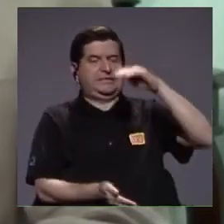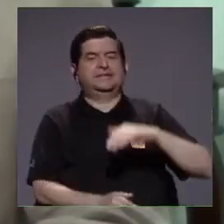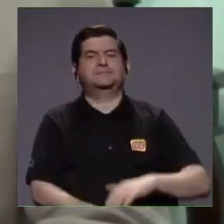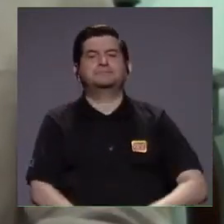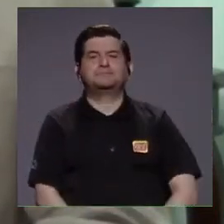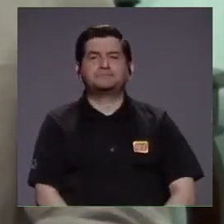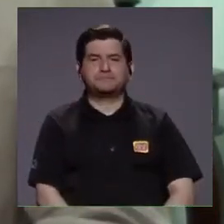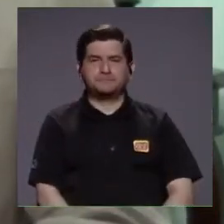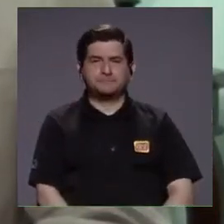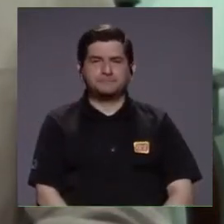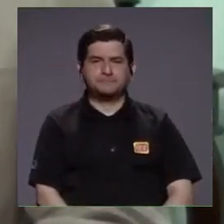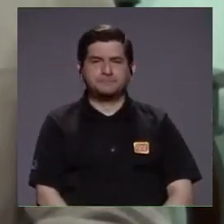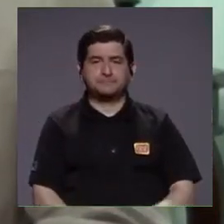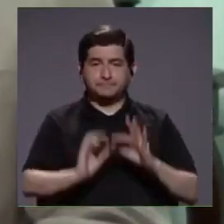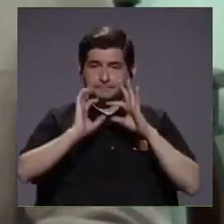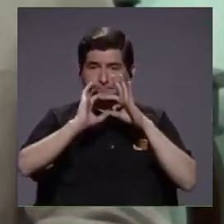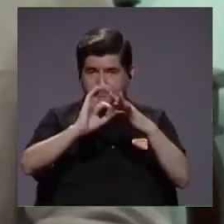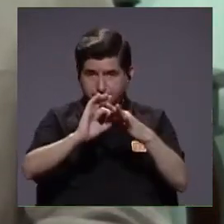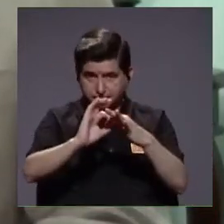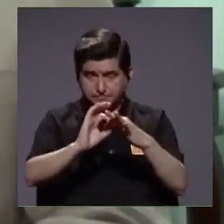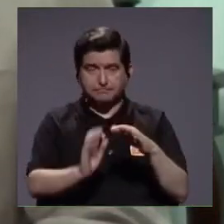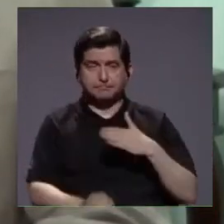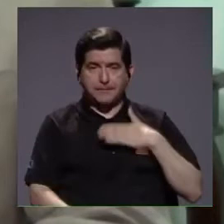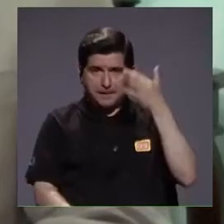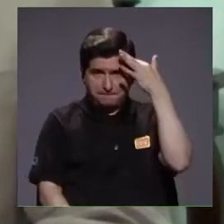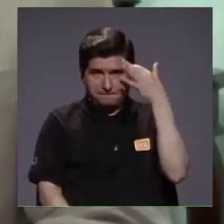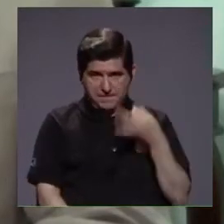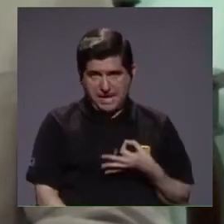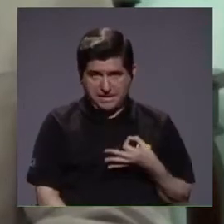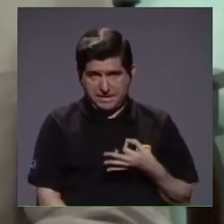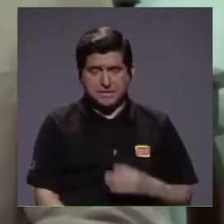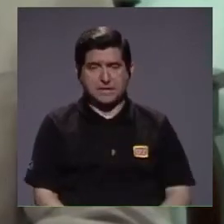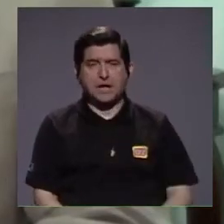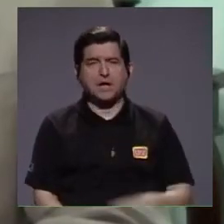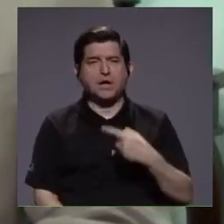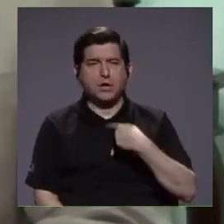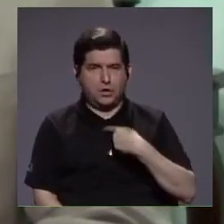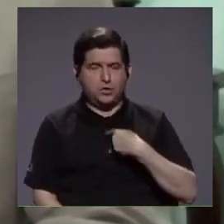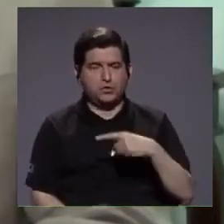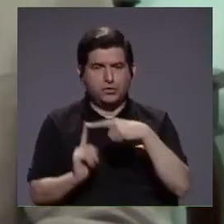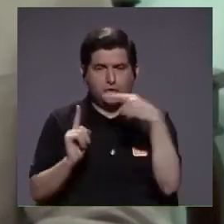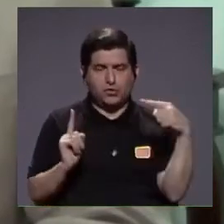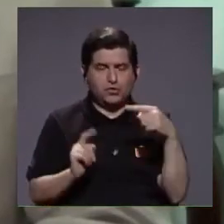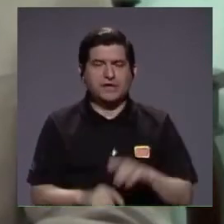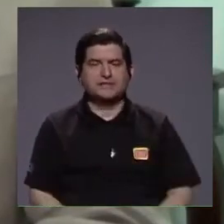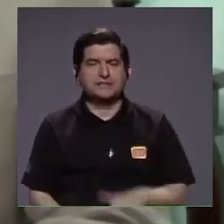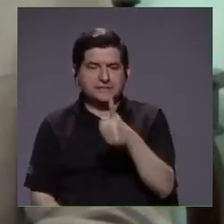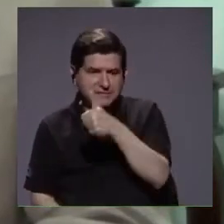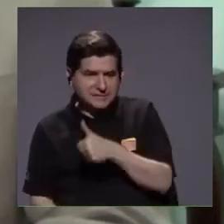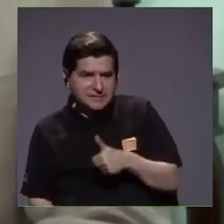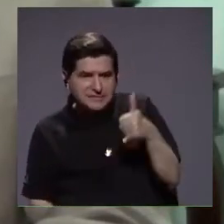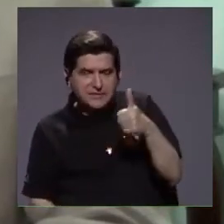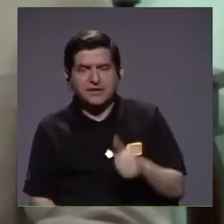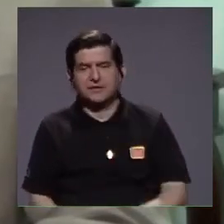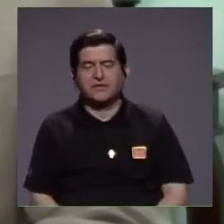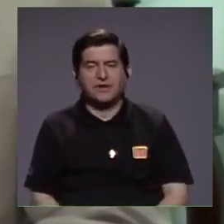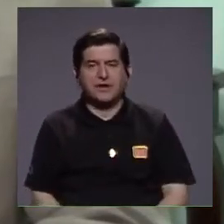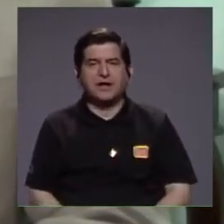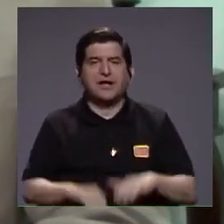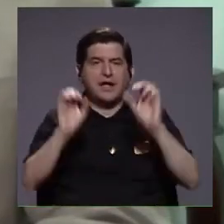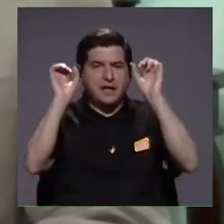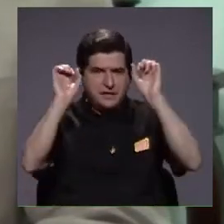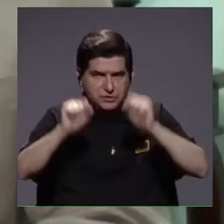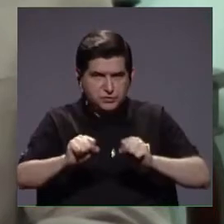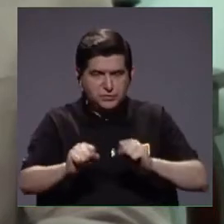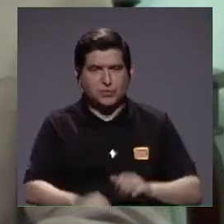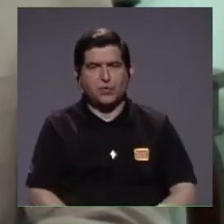aumentarse. Con respecto a mi posición, la cual yo tendría desde la rectoría, es